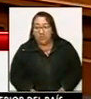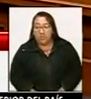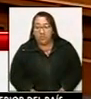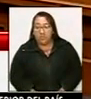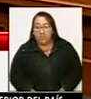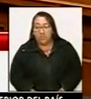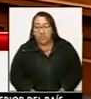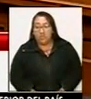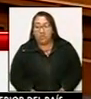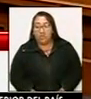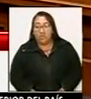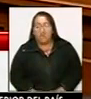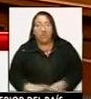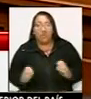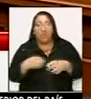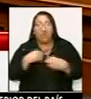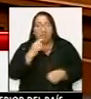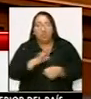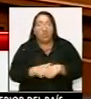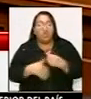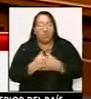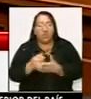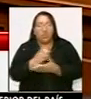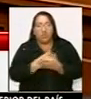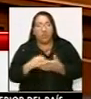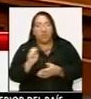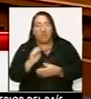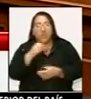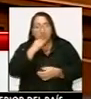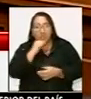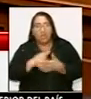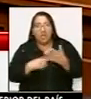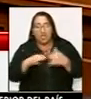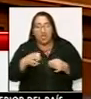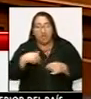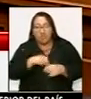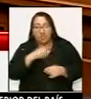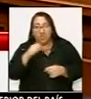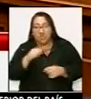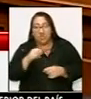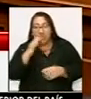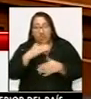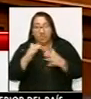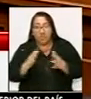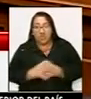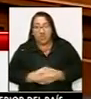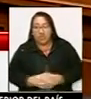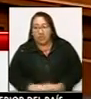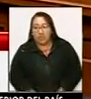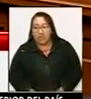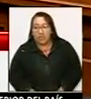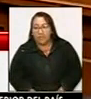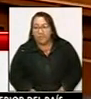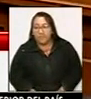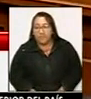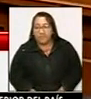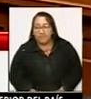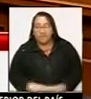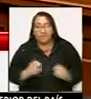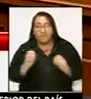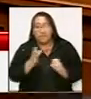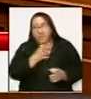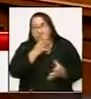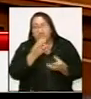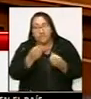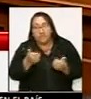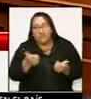nos permitiría cumplir la meta de todos los centros de emergencia mujer que necesitamos en comisarías, o en realidad no sabemos